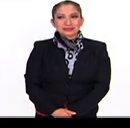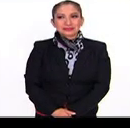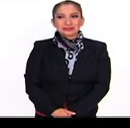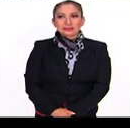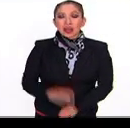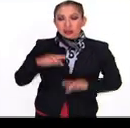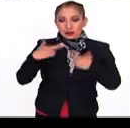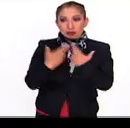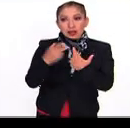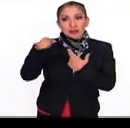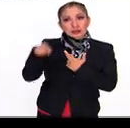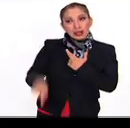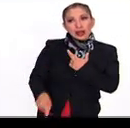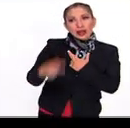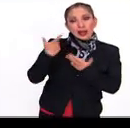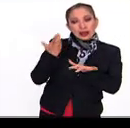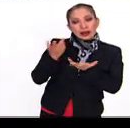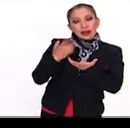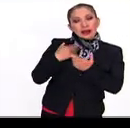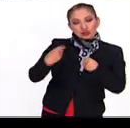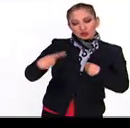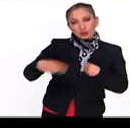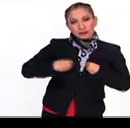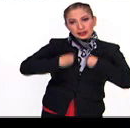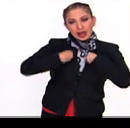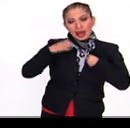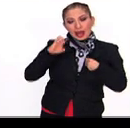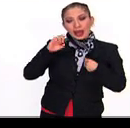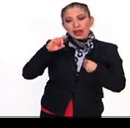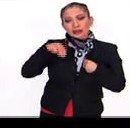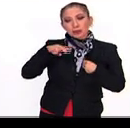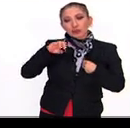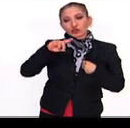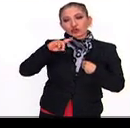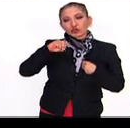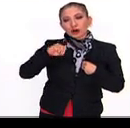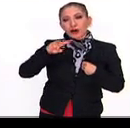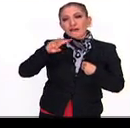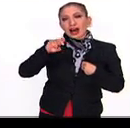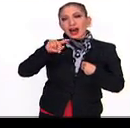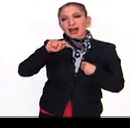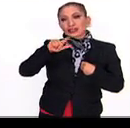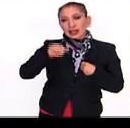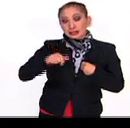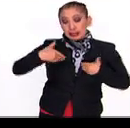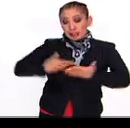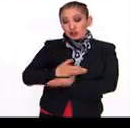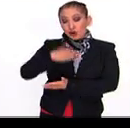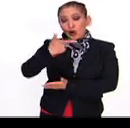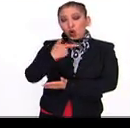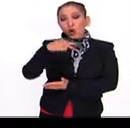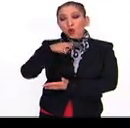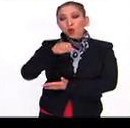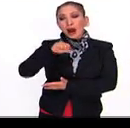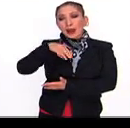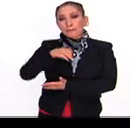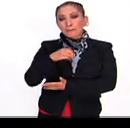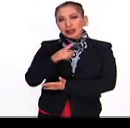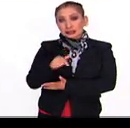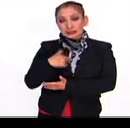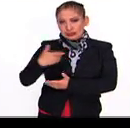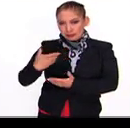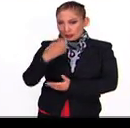Cuentos reunidos y una autobiografía de Edmundo Valadez. El maestro Valadez nació en Guaymas, es un escritor